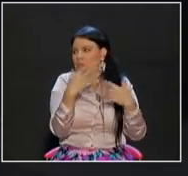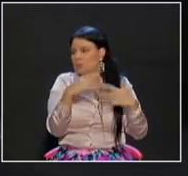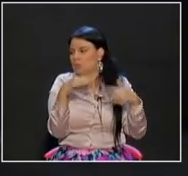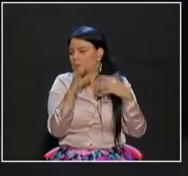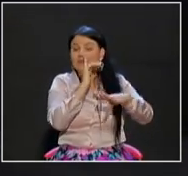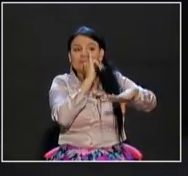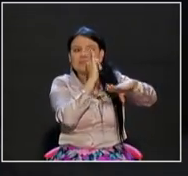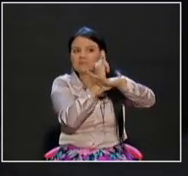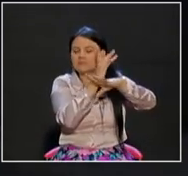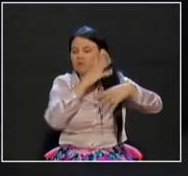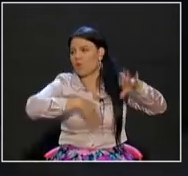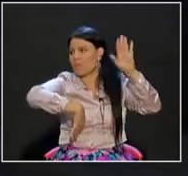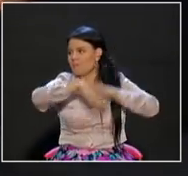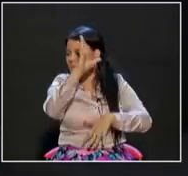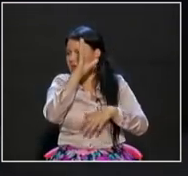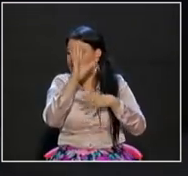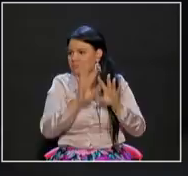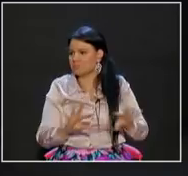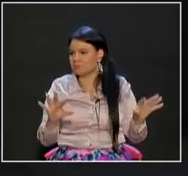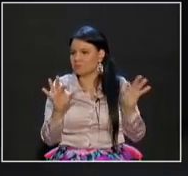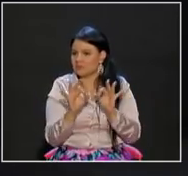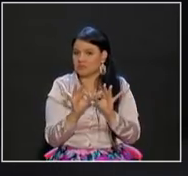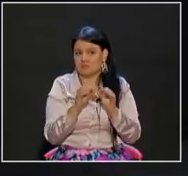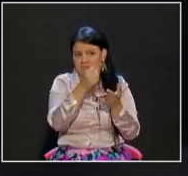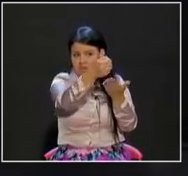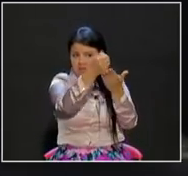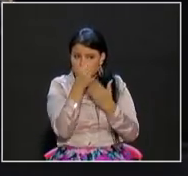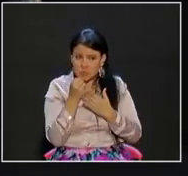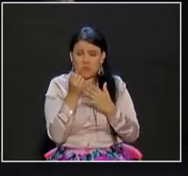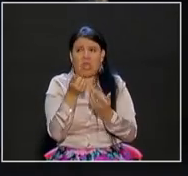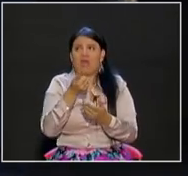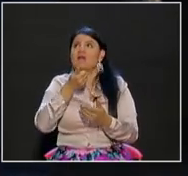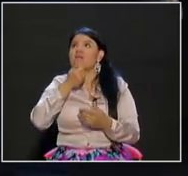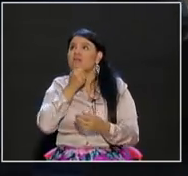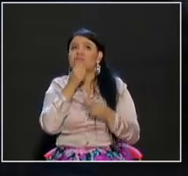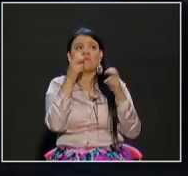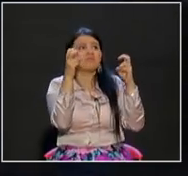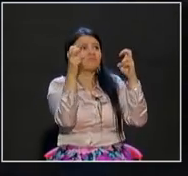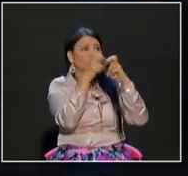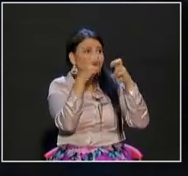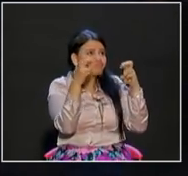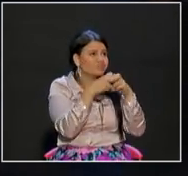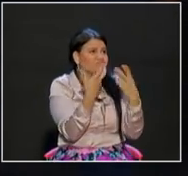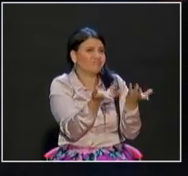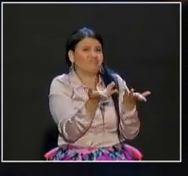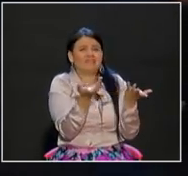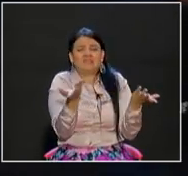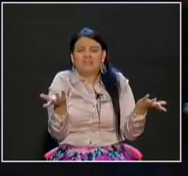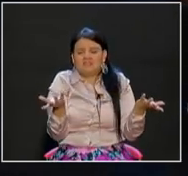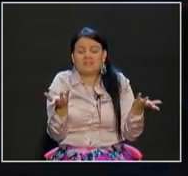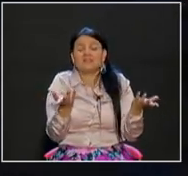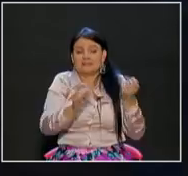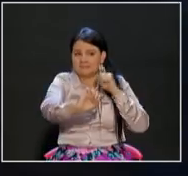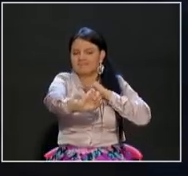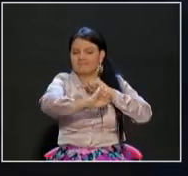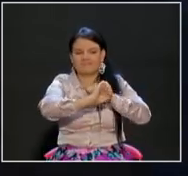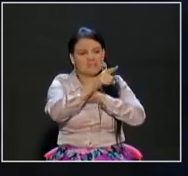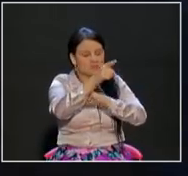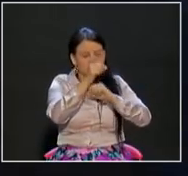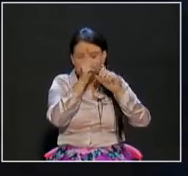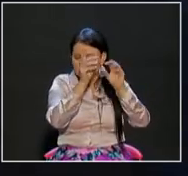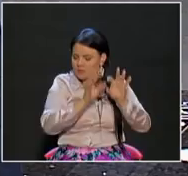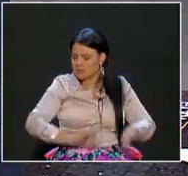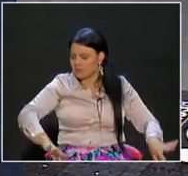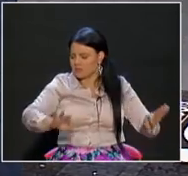servicios que pueden prestar no solamente por los recursos que puede generar pero también por el cubrimiento de aguas del cubrimiento de energía es un actor fundamental